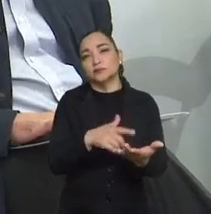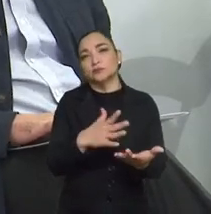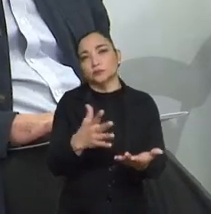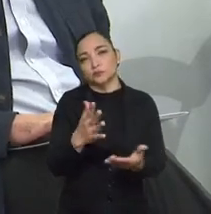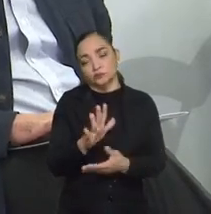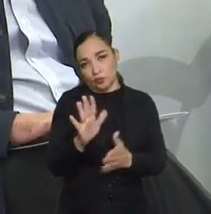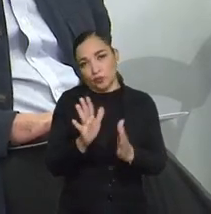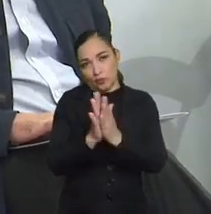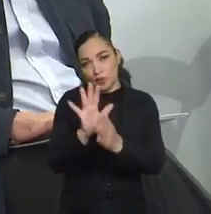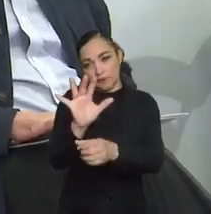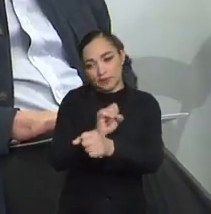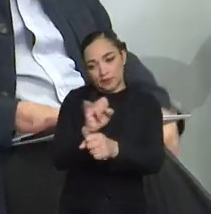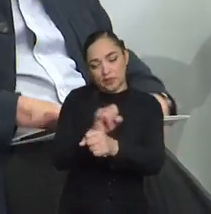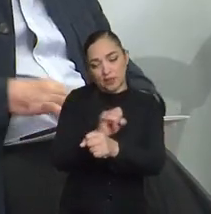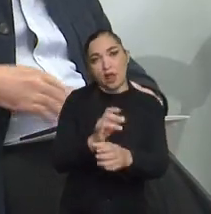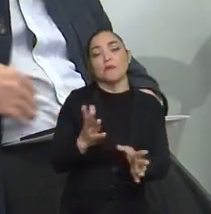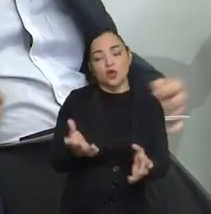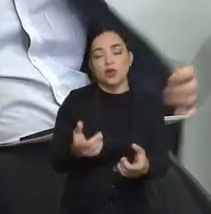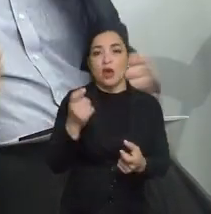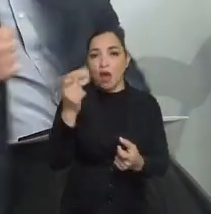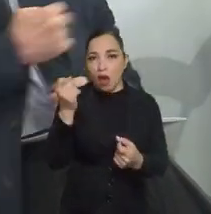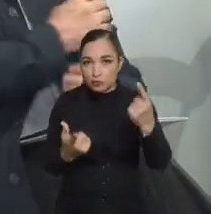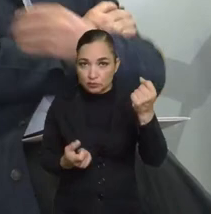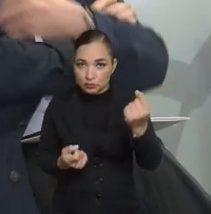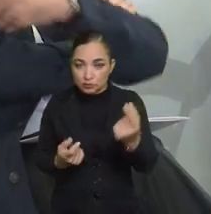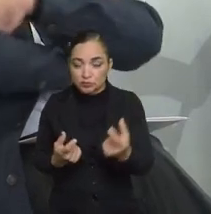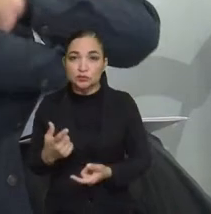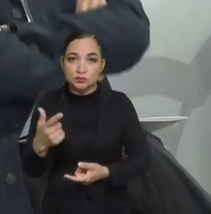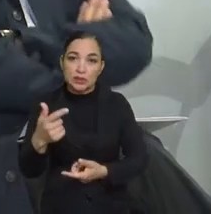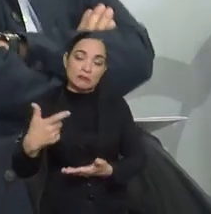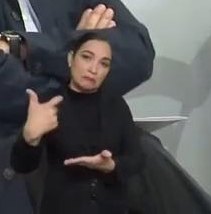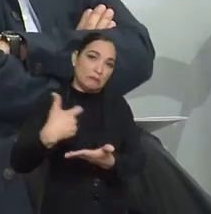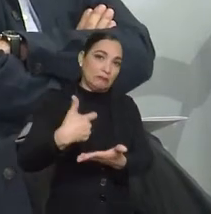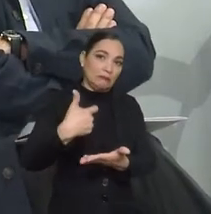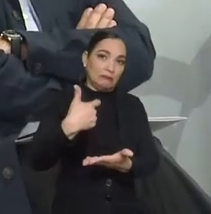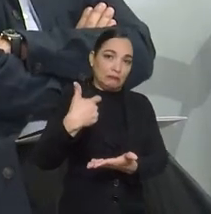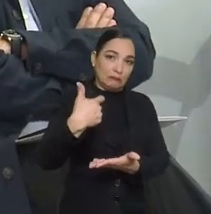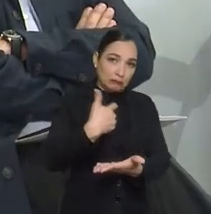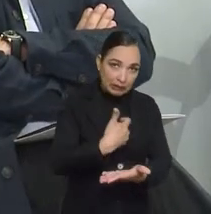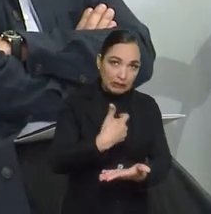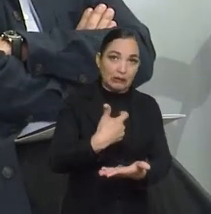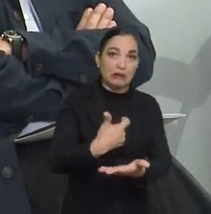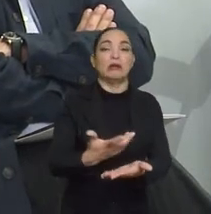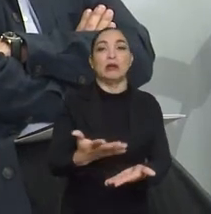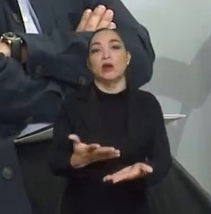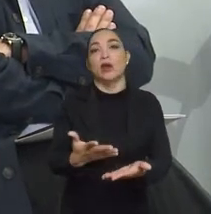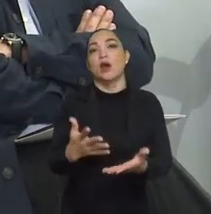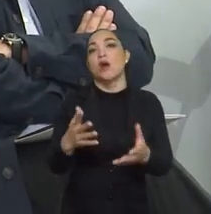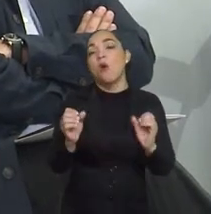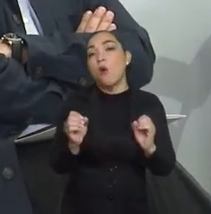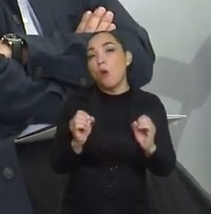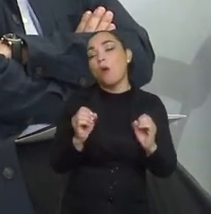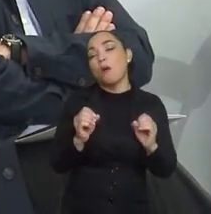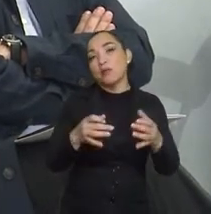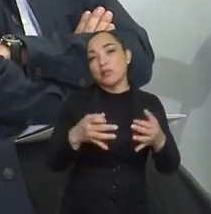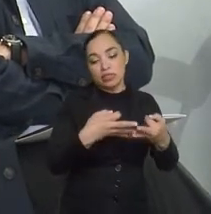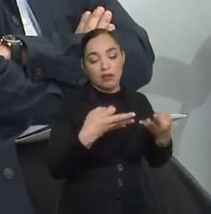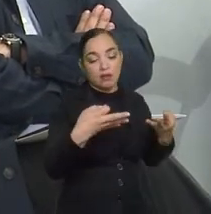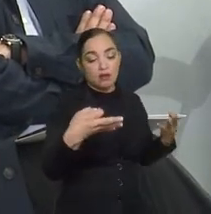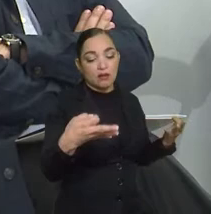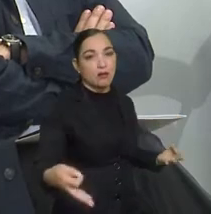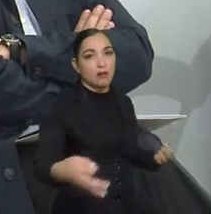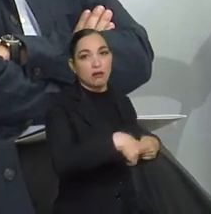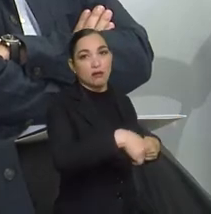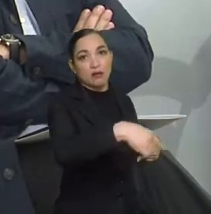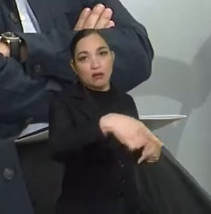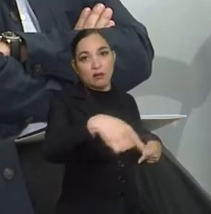les está cobrando. Algún bandido, ¿eh? como el que va